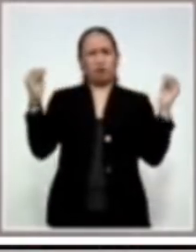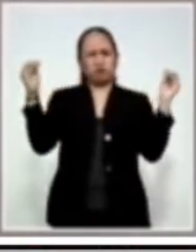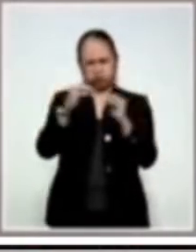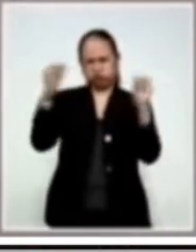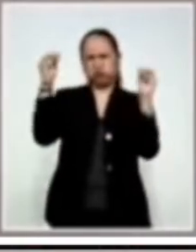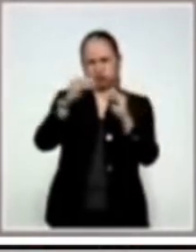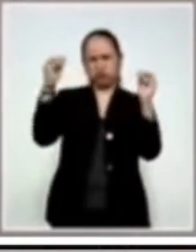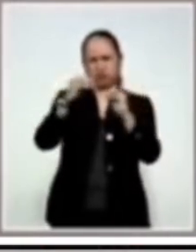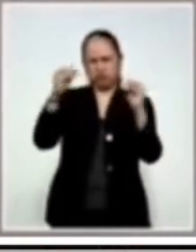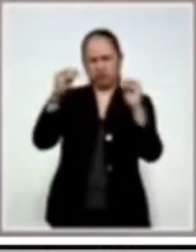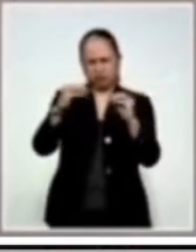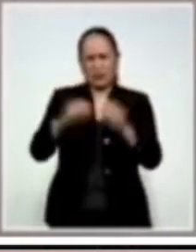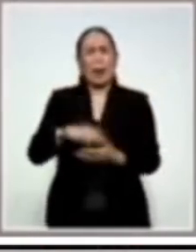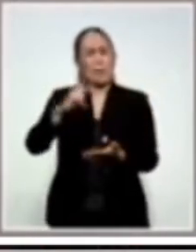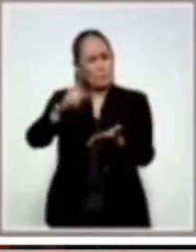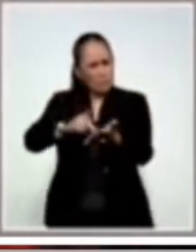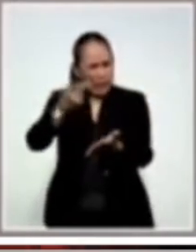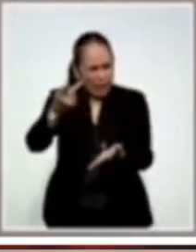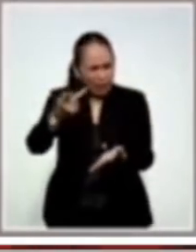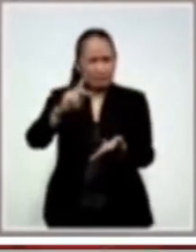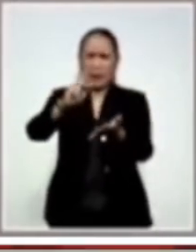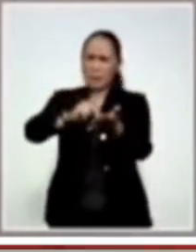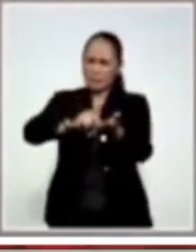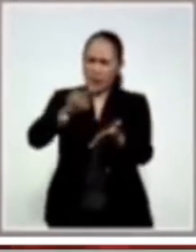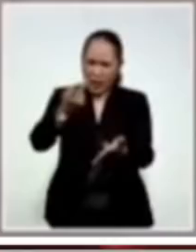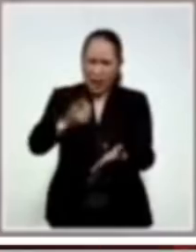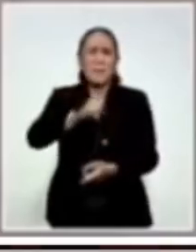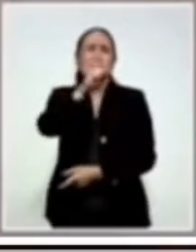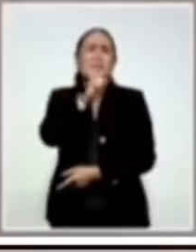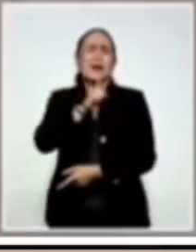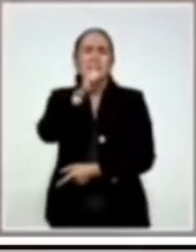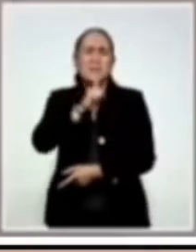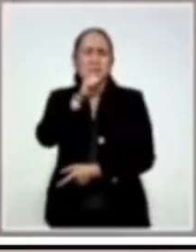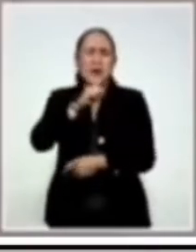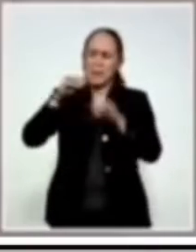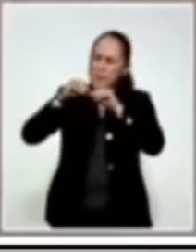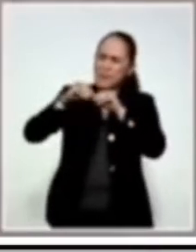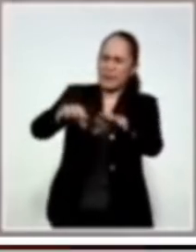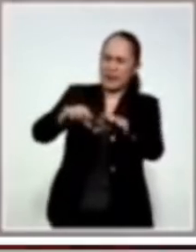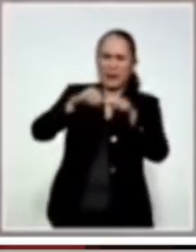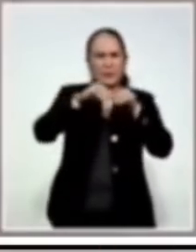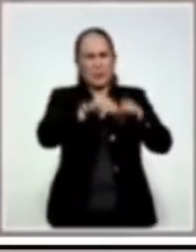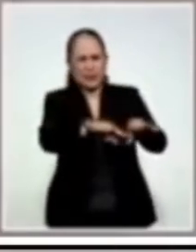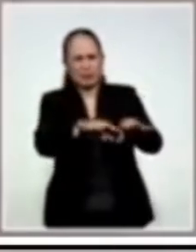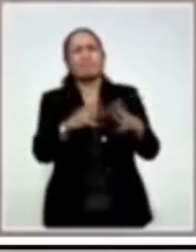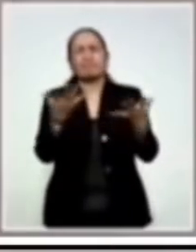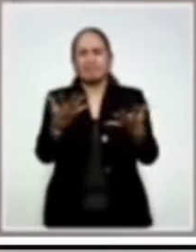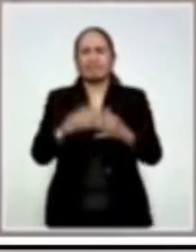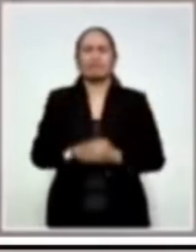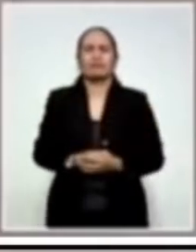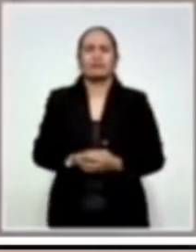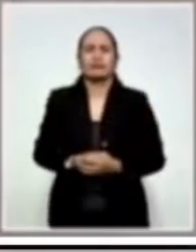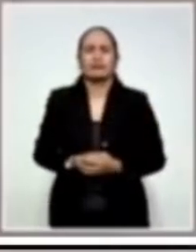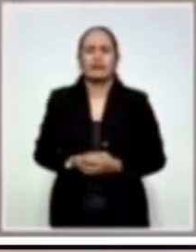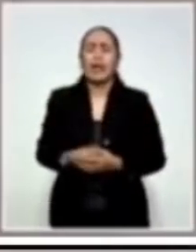han repetido de manera reiterada muchas mentiras interesadas para descalificar